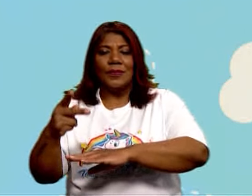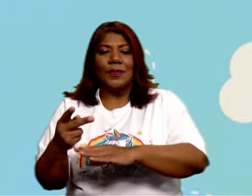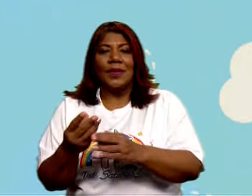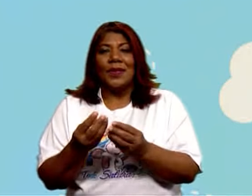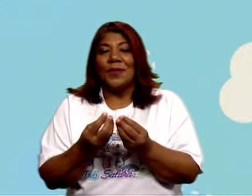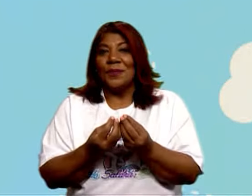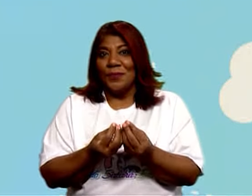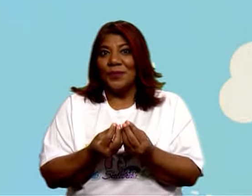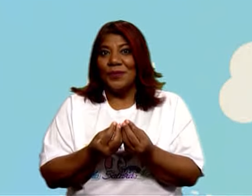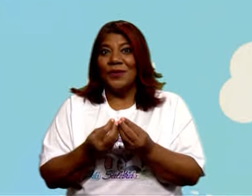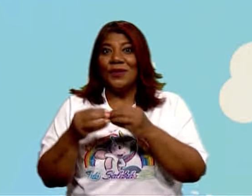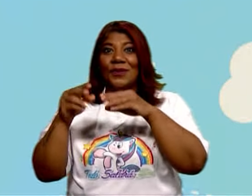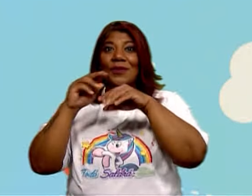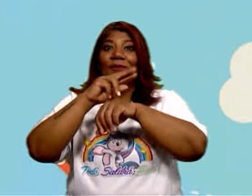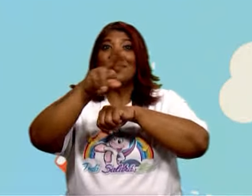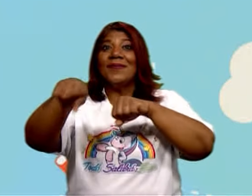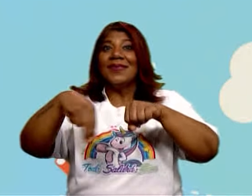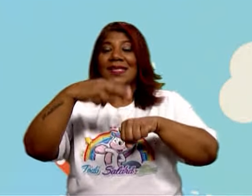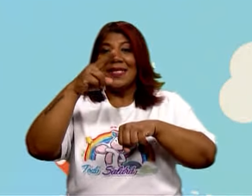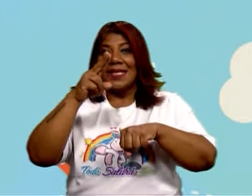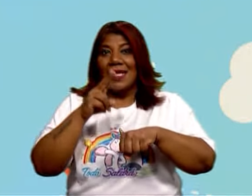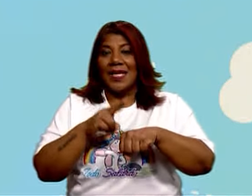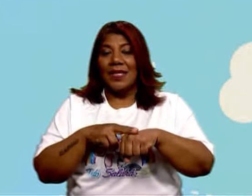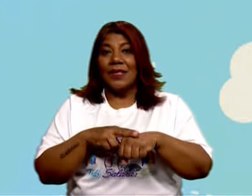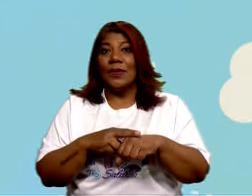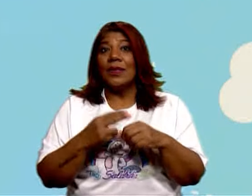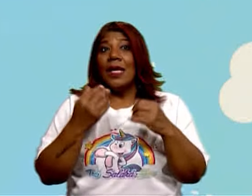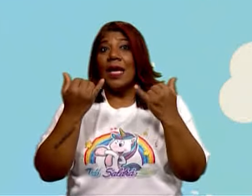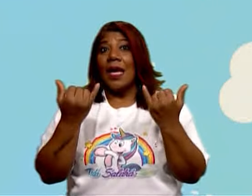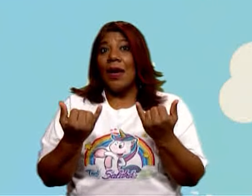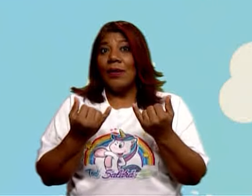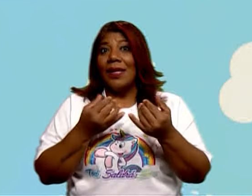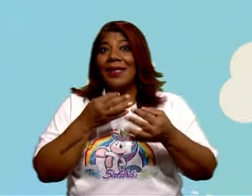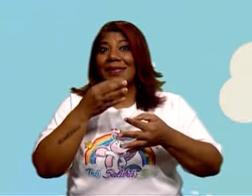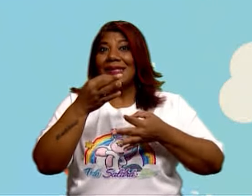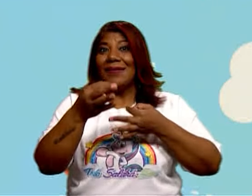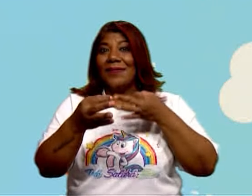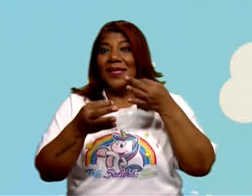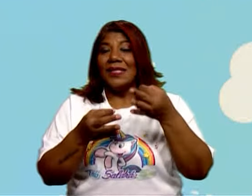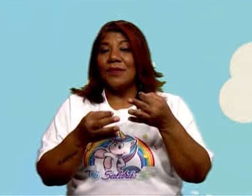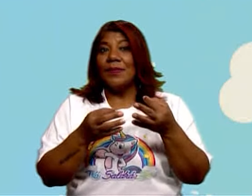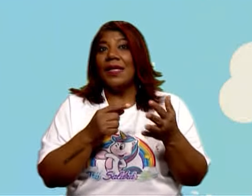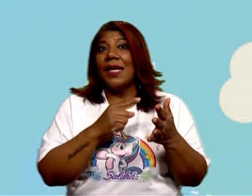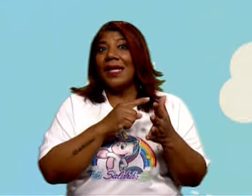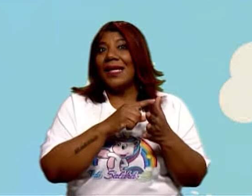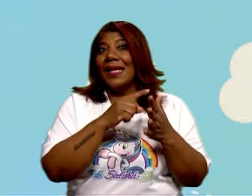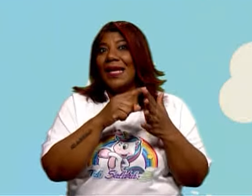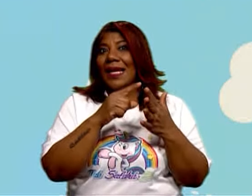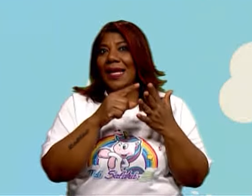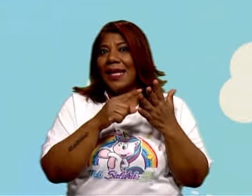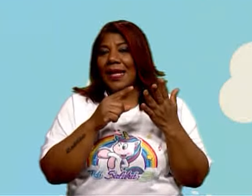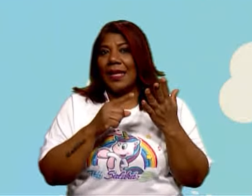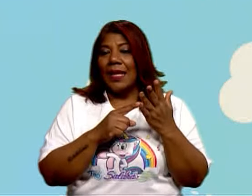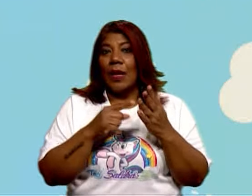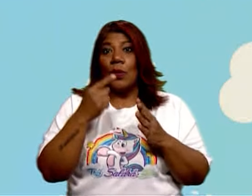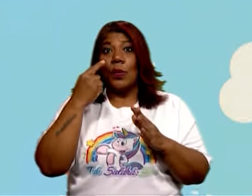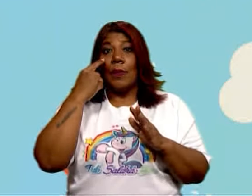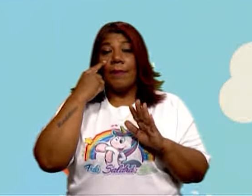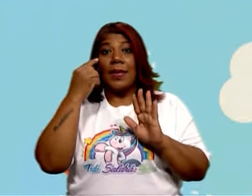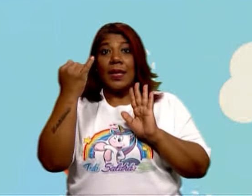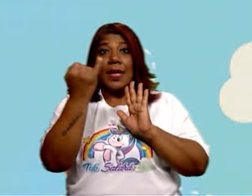otros. Aquí vamos a ver la definición de cada uno de ellos. Como ustedes ven en la imagen,